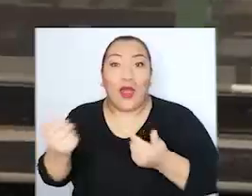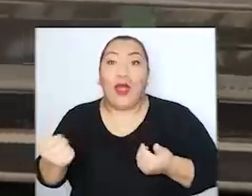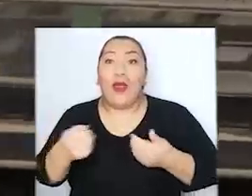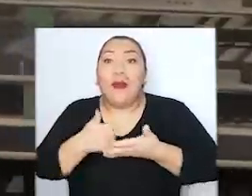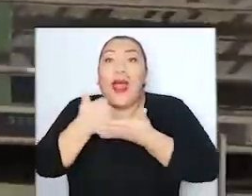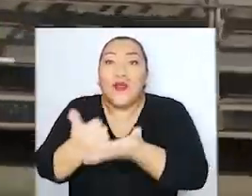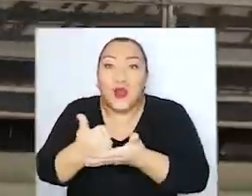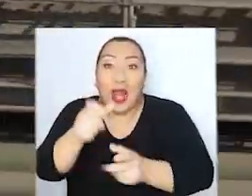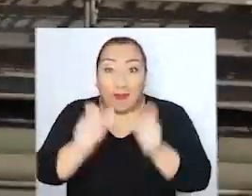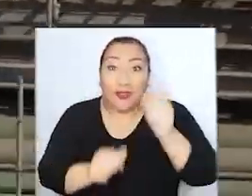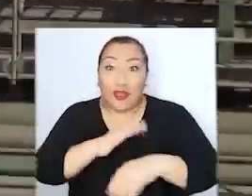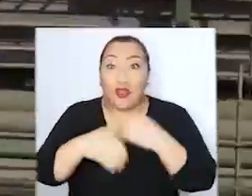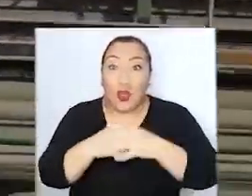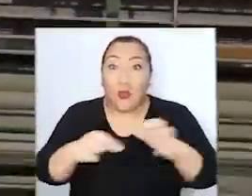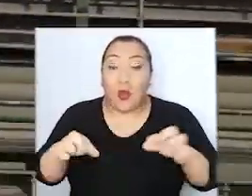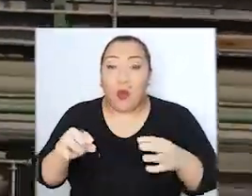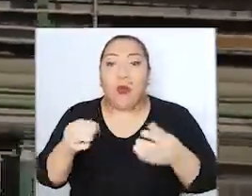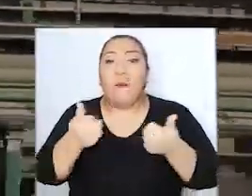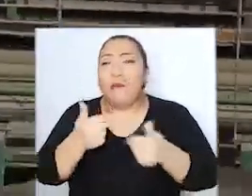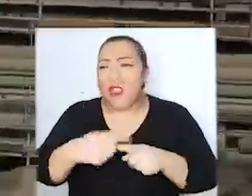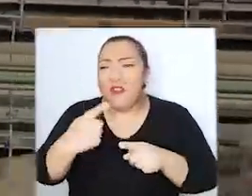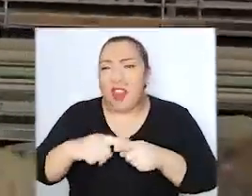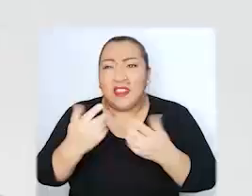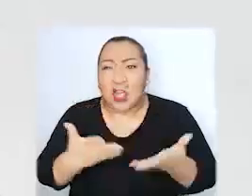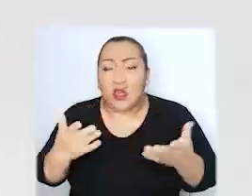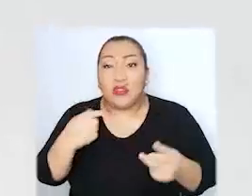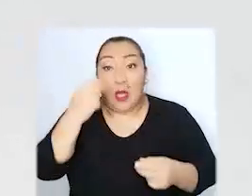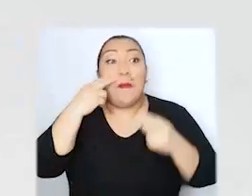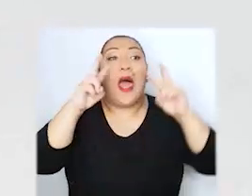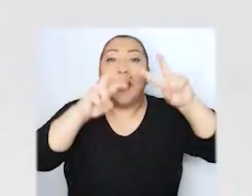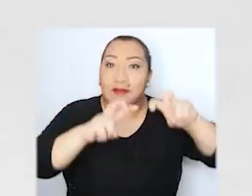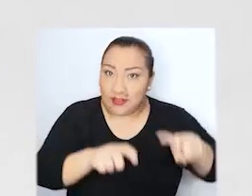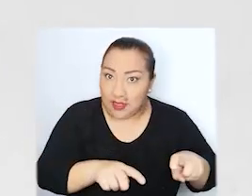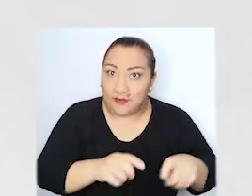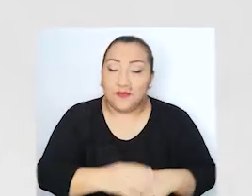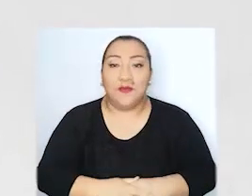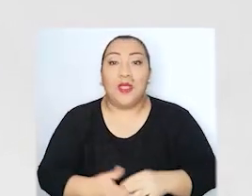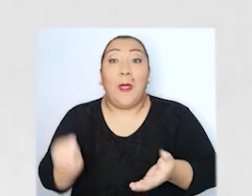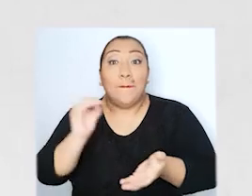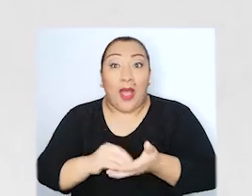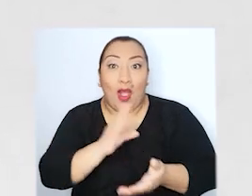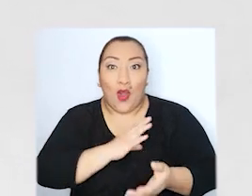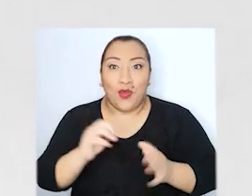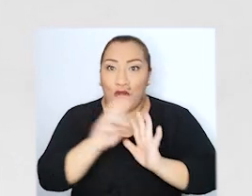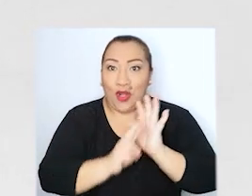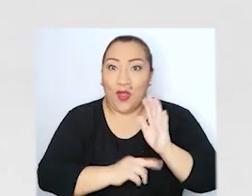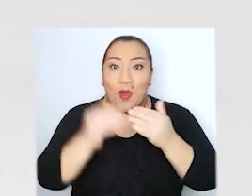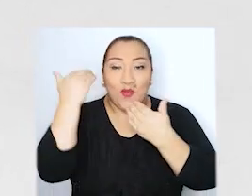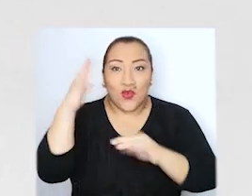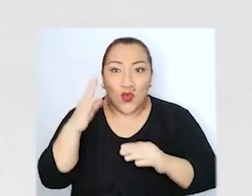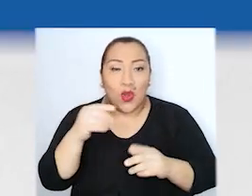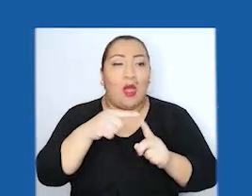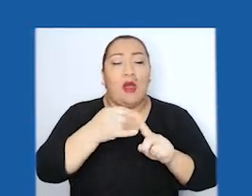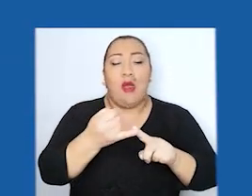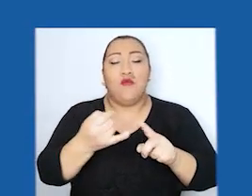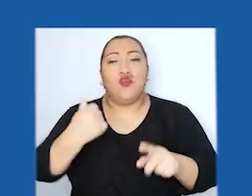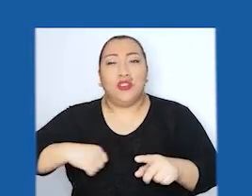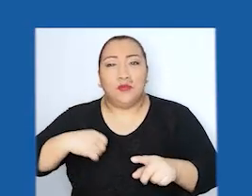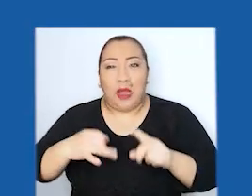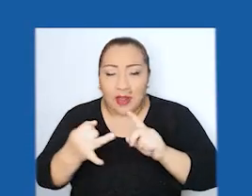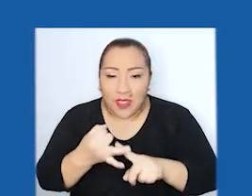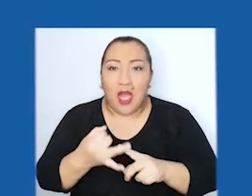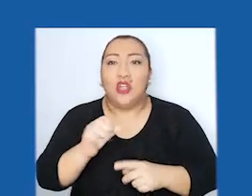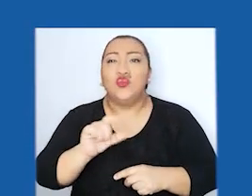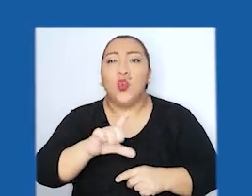pública, adquisiciones de bienes y servicios. Se intervendrán las entidades del Gobierno Regional de Piura, las